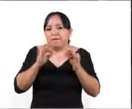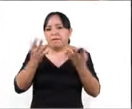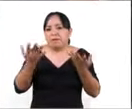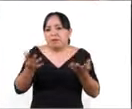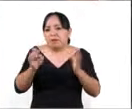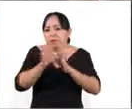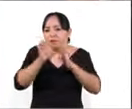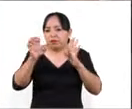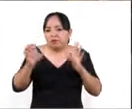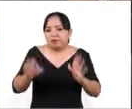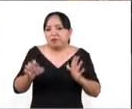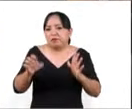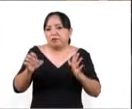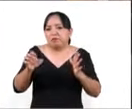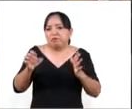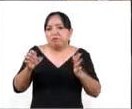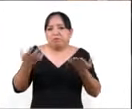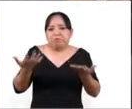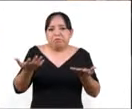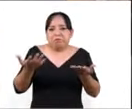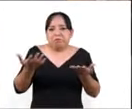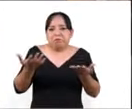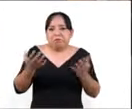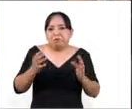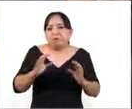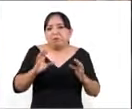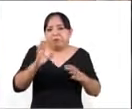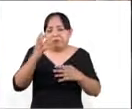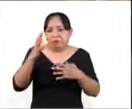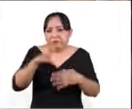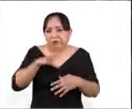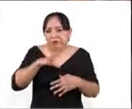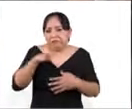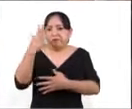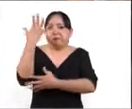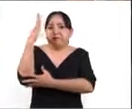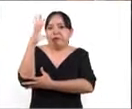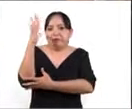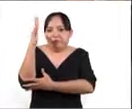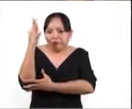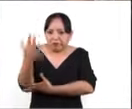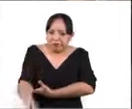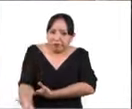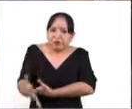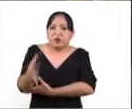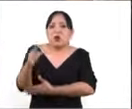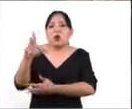haya postes, árboles. Si nos podrían dar pues un dato preliminar de estos